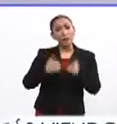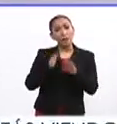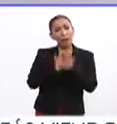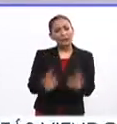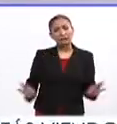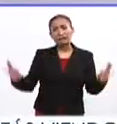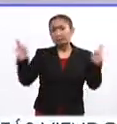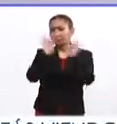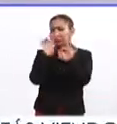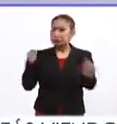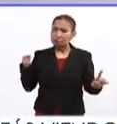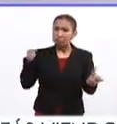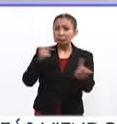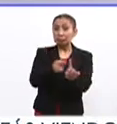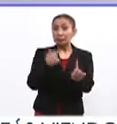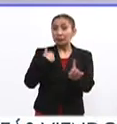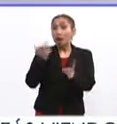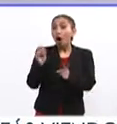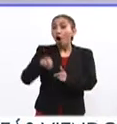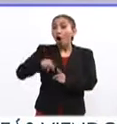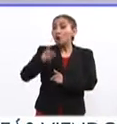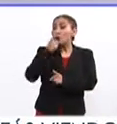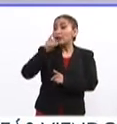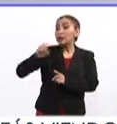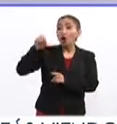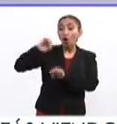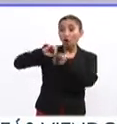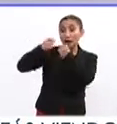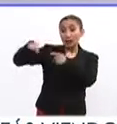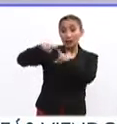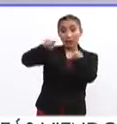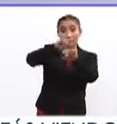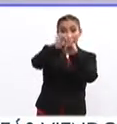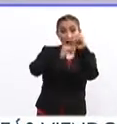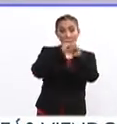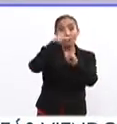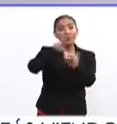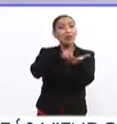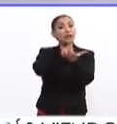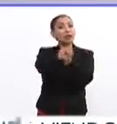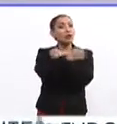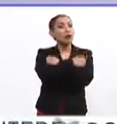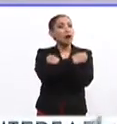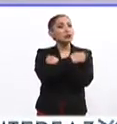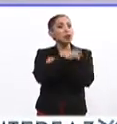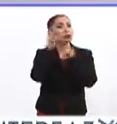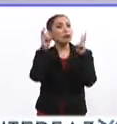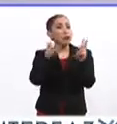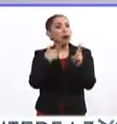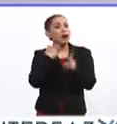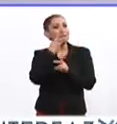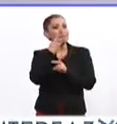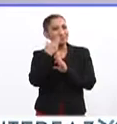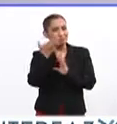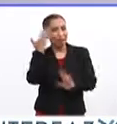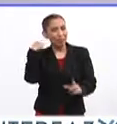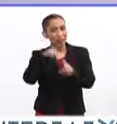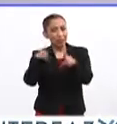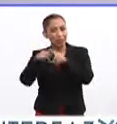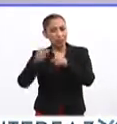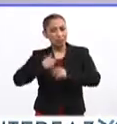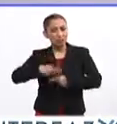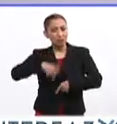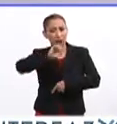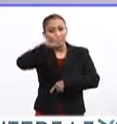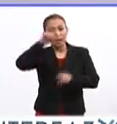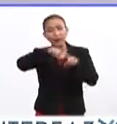más esenciales, según la ONU, según los organismos internacionales, es el derecho a la educación, un tema del que nos platicaron distintas